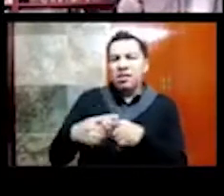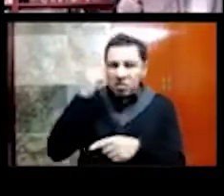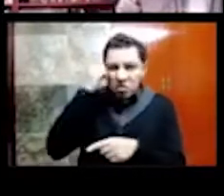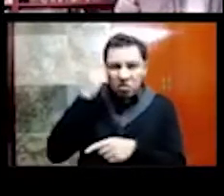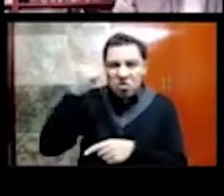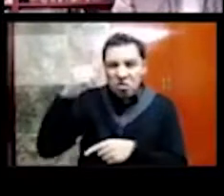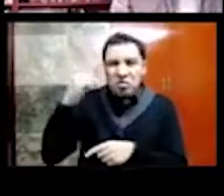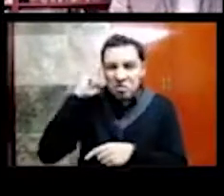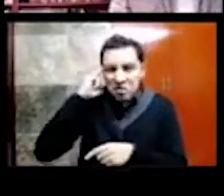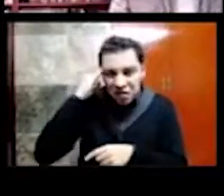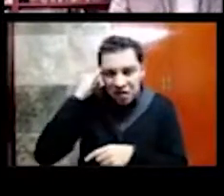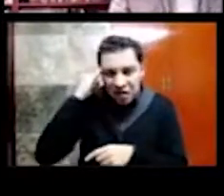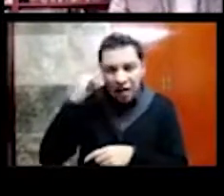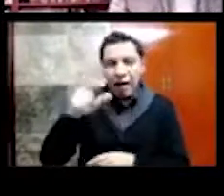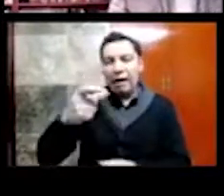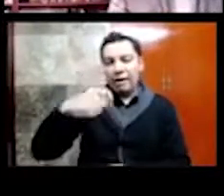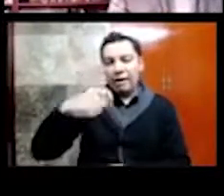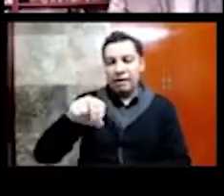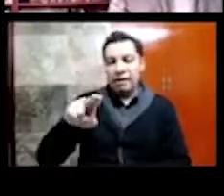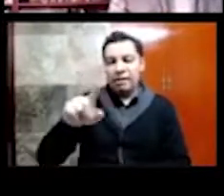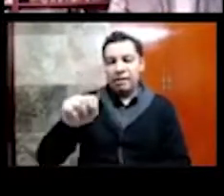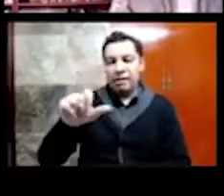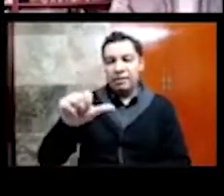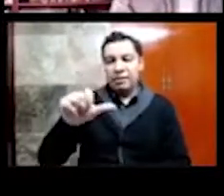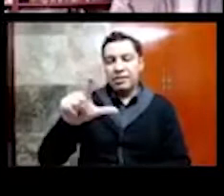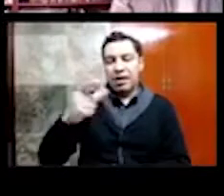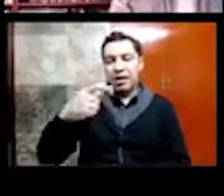Se da un poblamiento de la cuenca